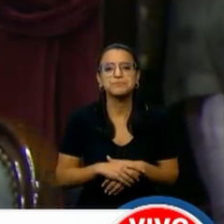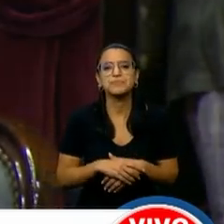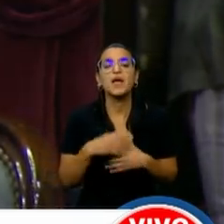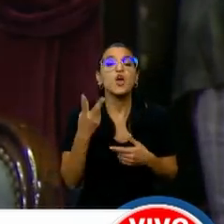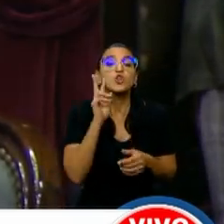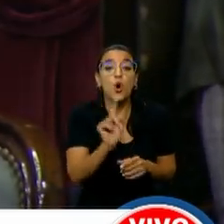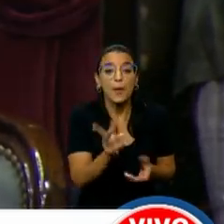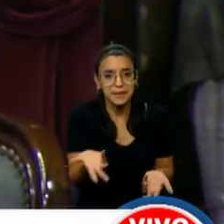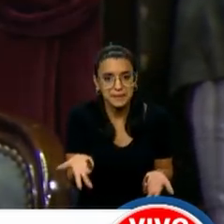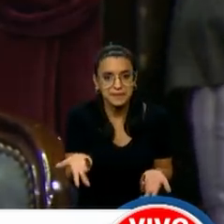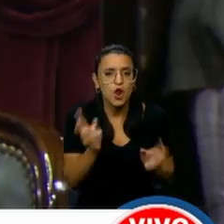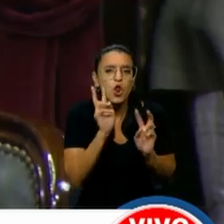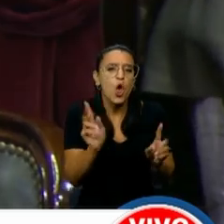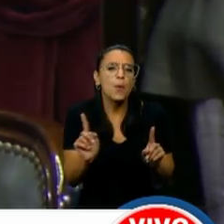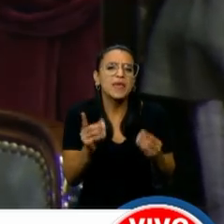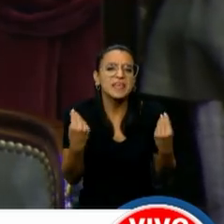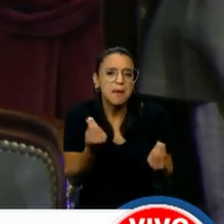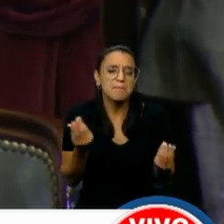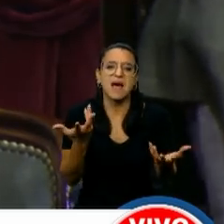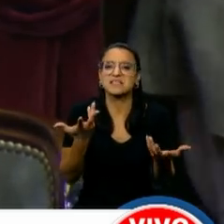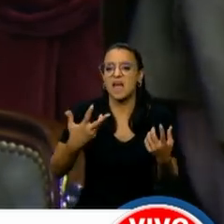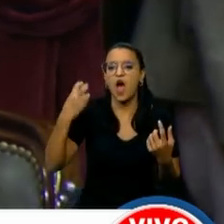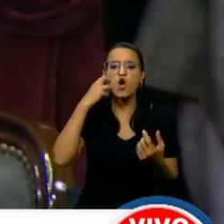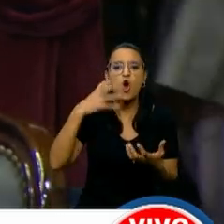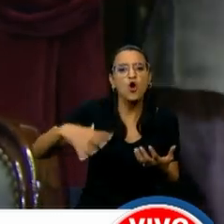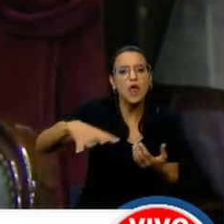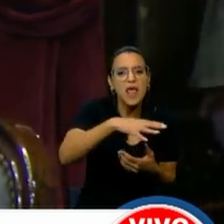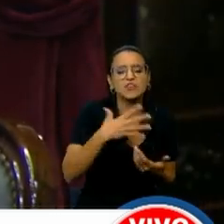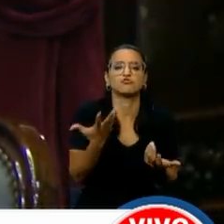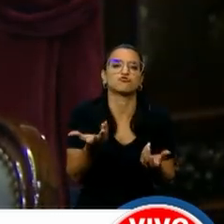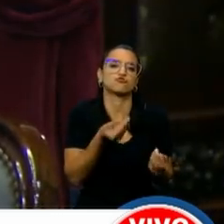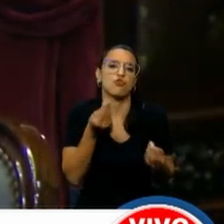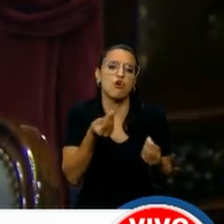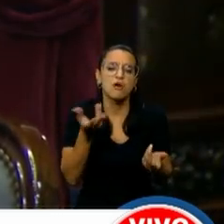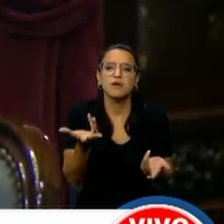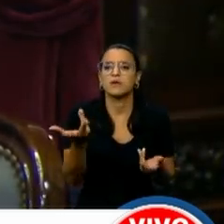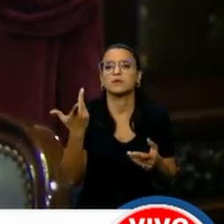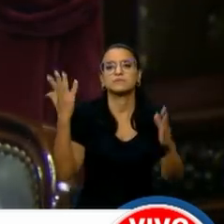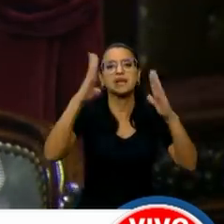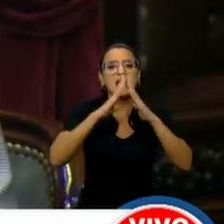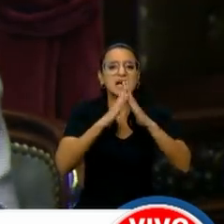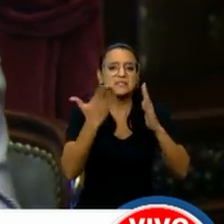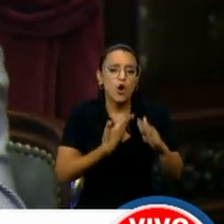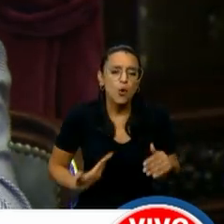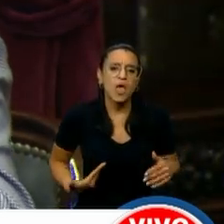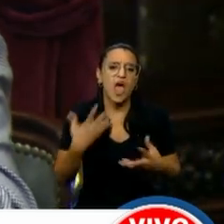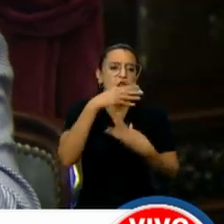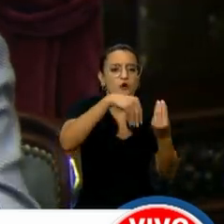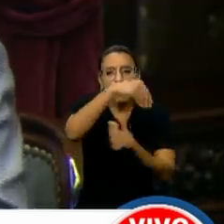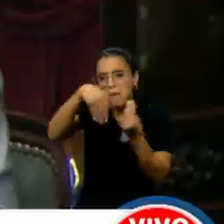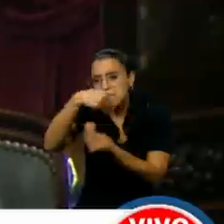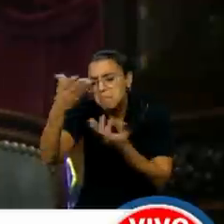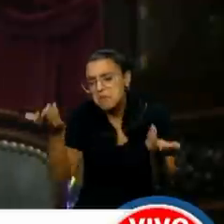ven lo que pasa alrededor del congreso lo que pasa alrededor de ese gobierno de las familias